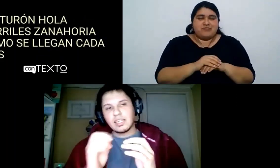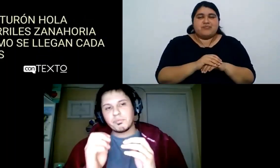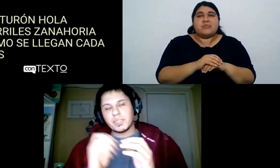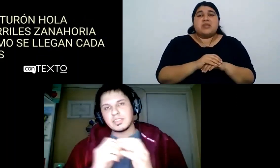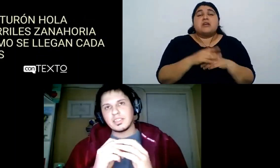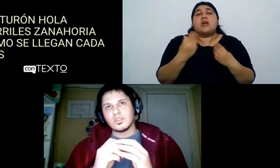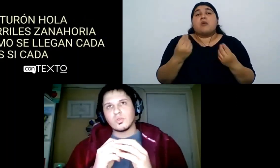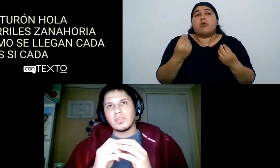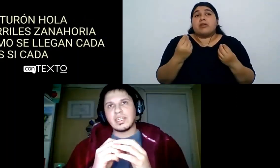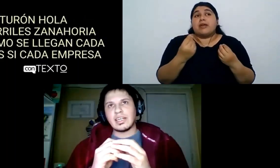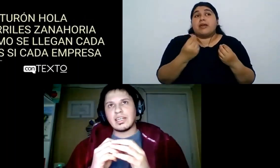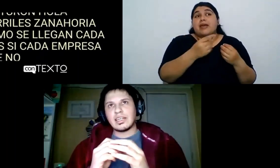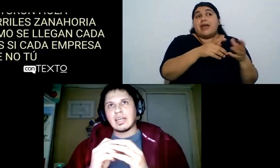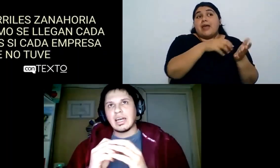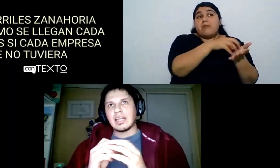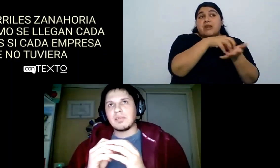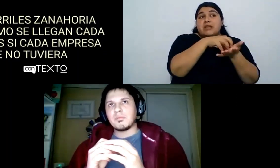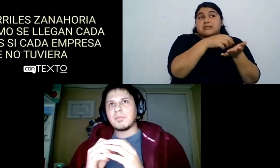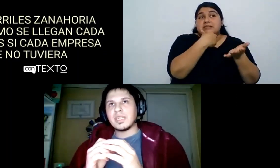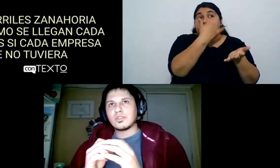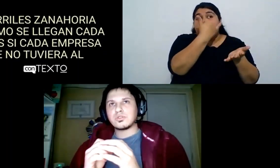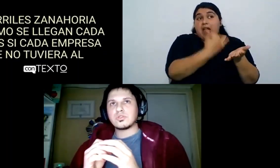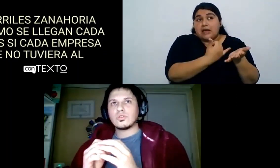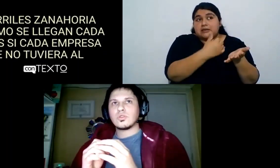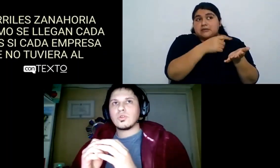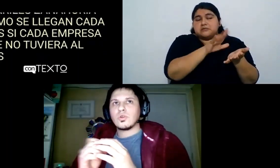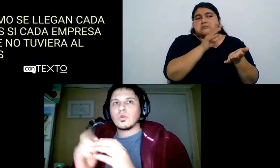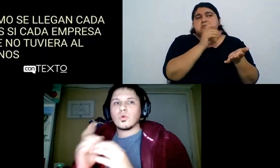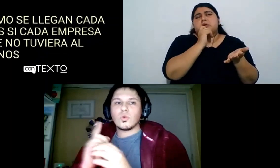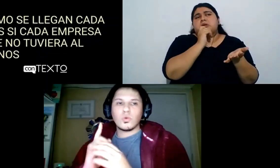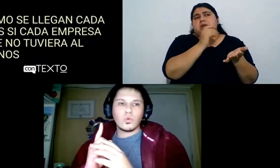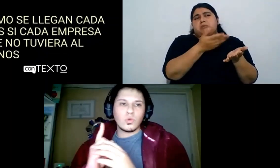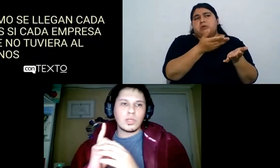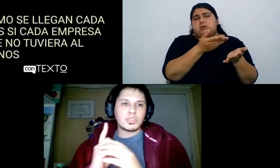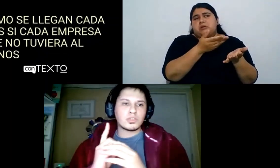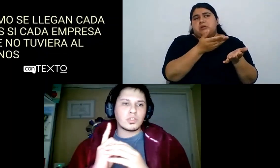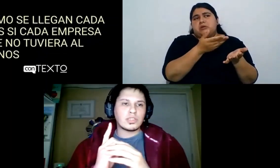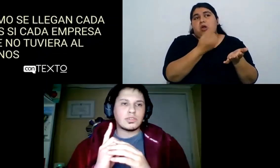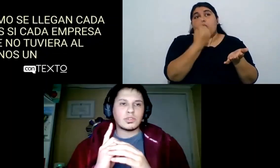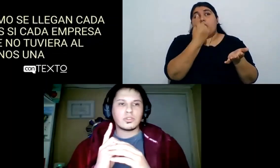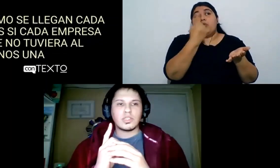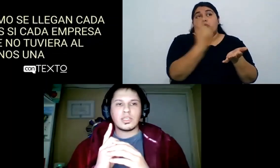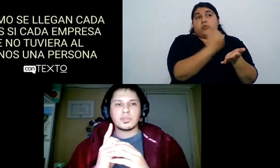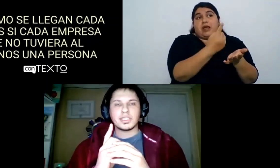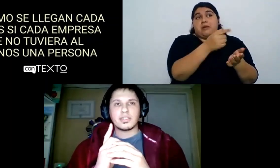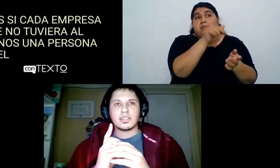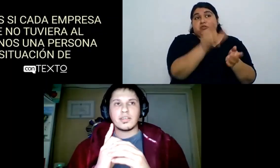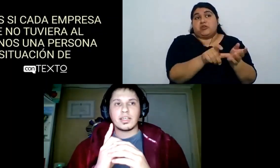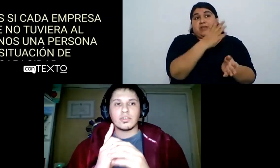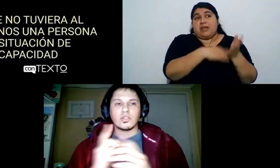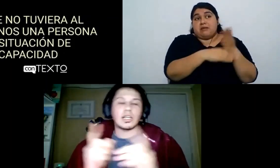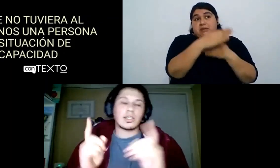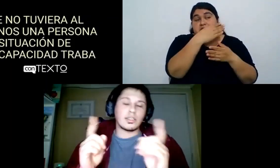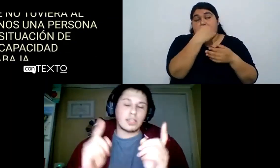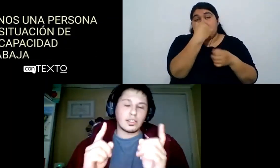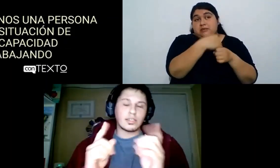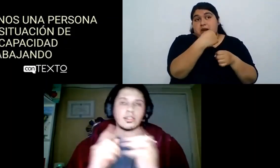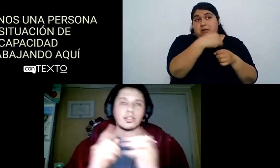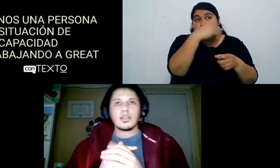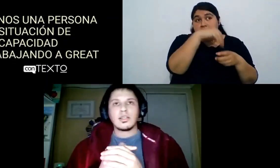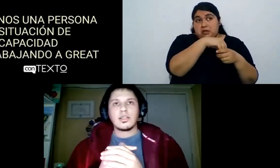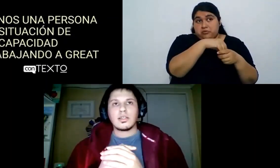cada empresa que no tuviera al menos una persona en situación de discapacidad trabajando